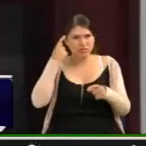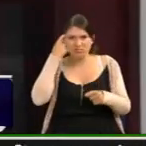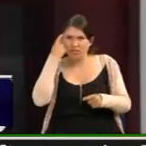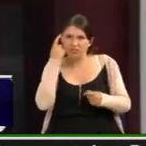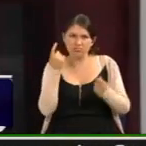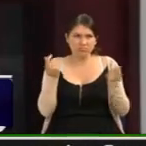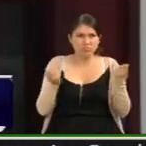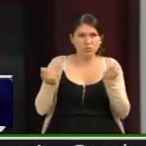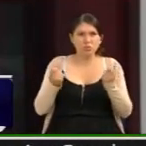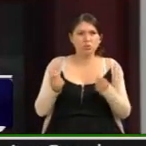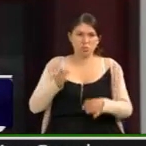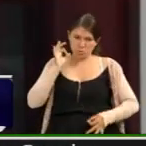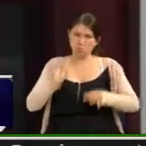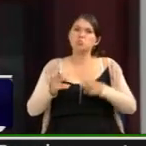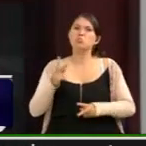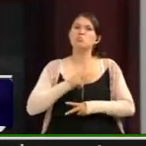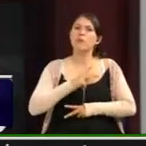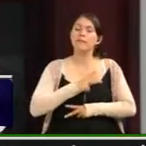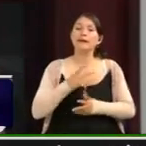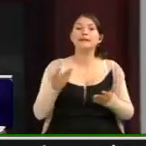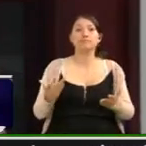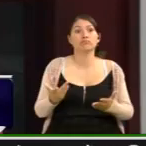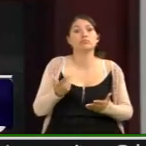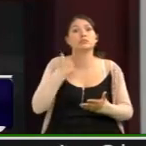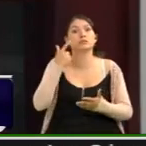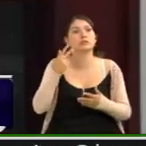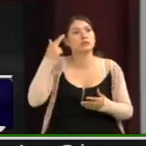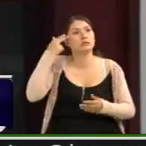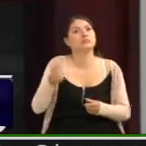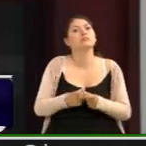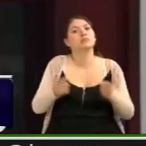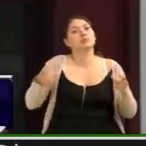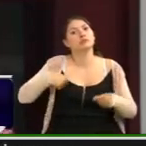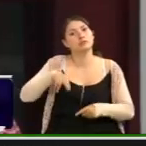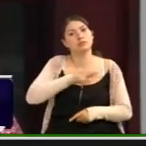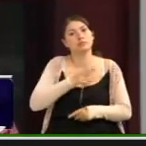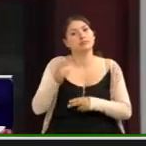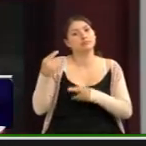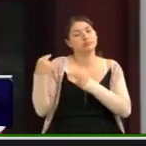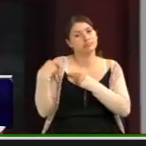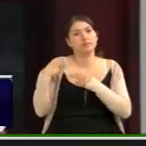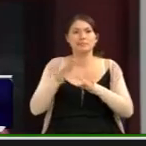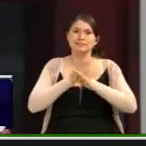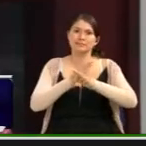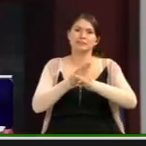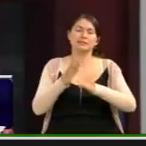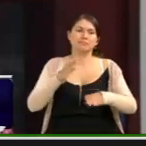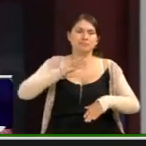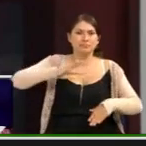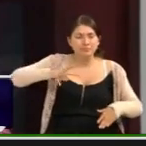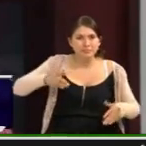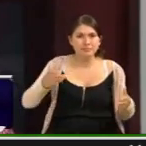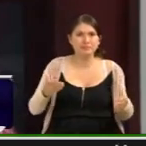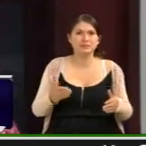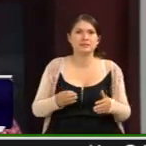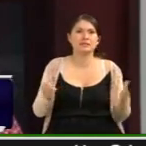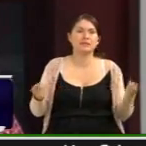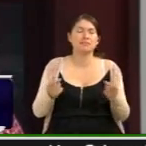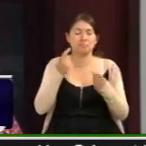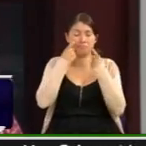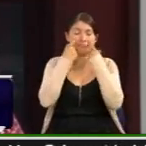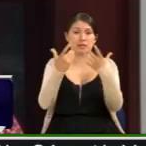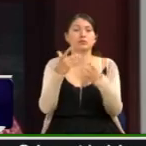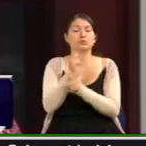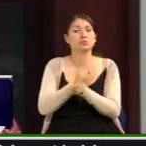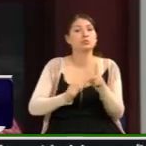tomando la justicia por propia mano, eso implica un reto mayor para nosotros como autoridades para prevenir los delitos menores de gran